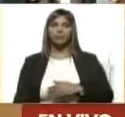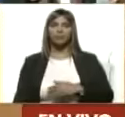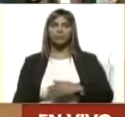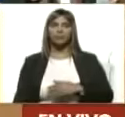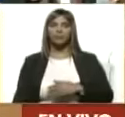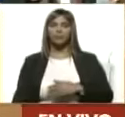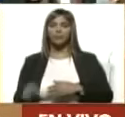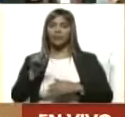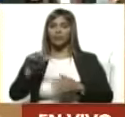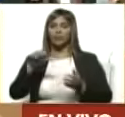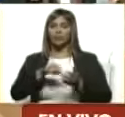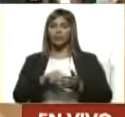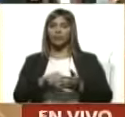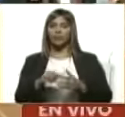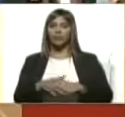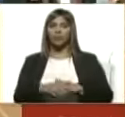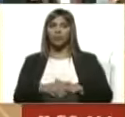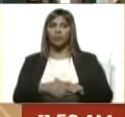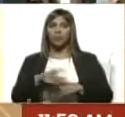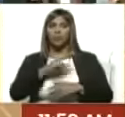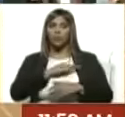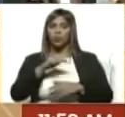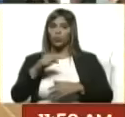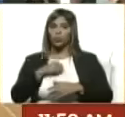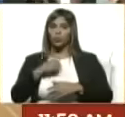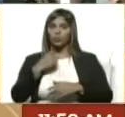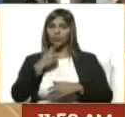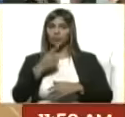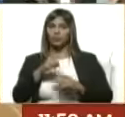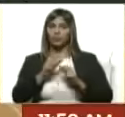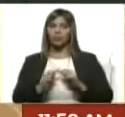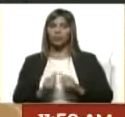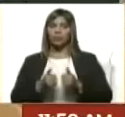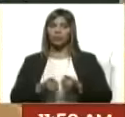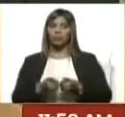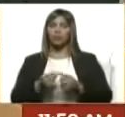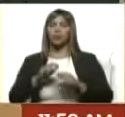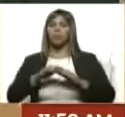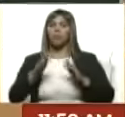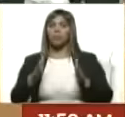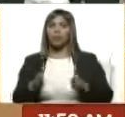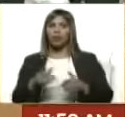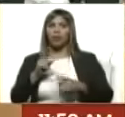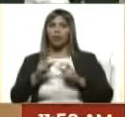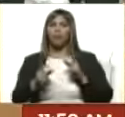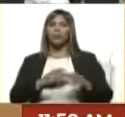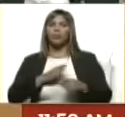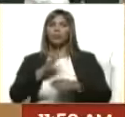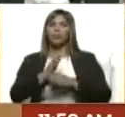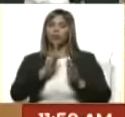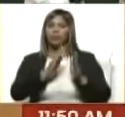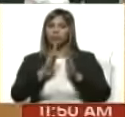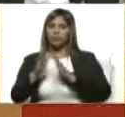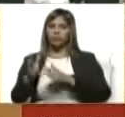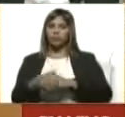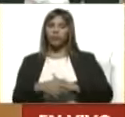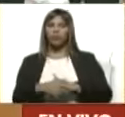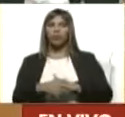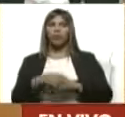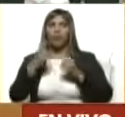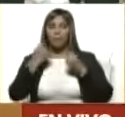Esos centros, además está decir que nosotros instalamos las mesas y nuestra gente va ordenadamente